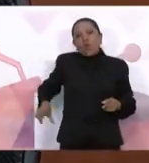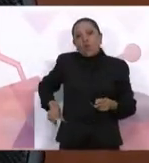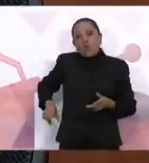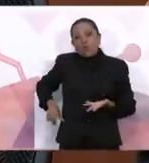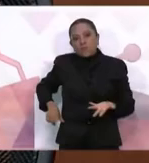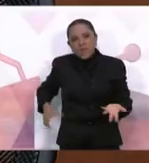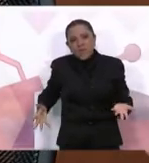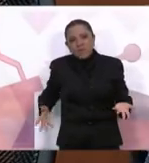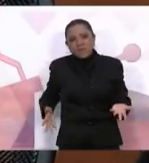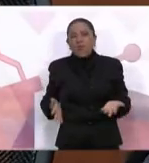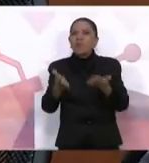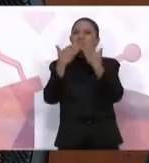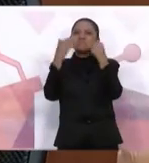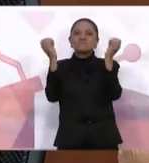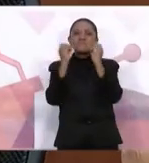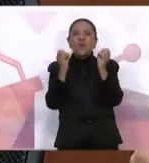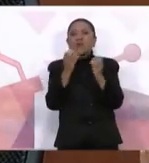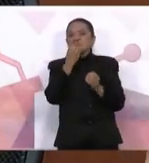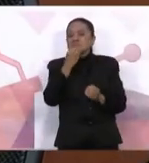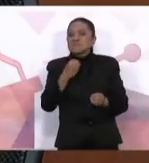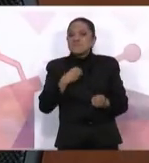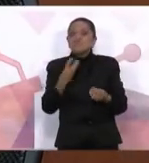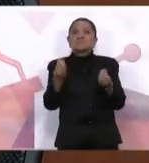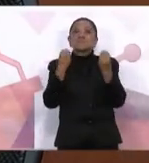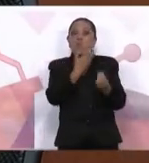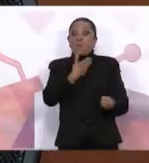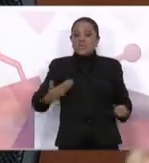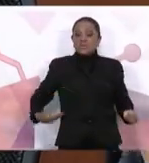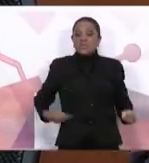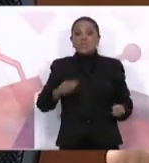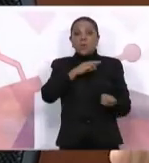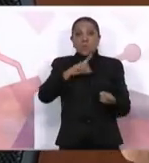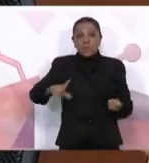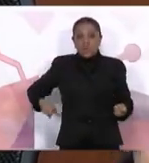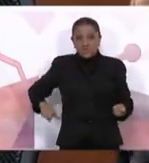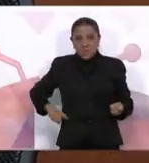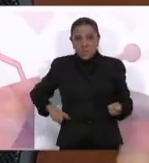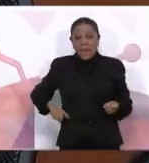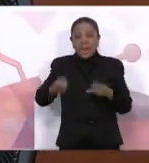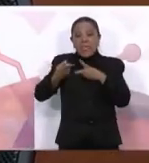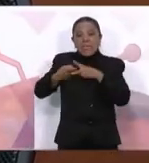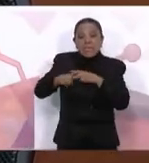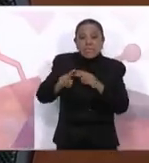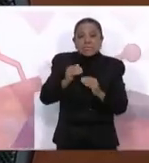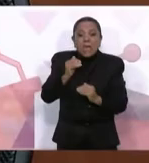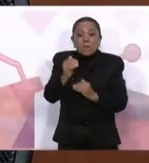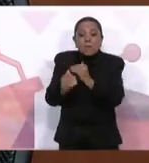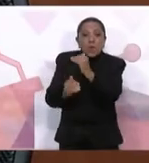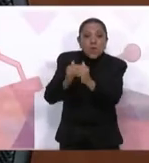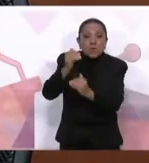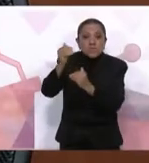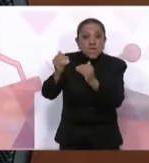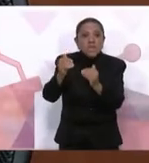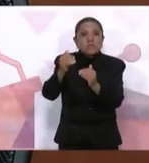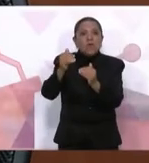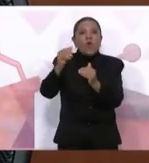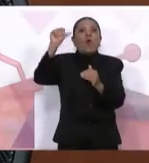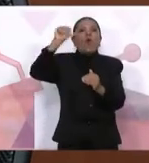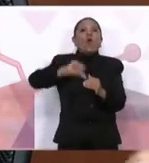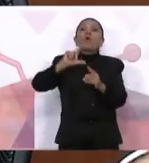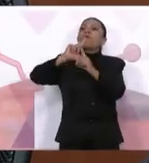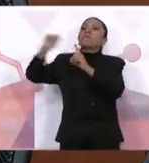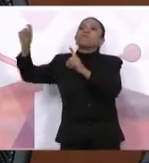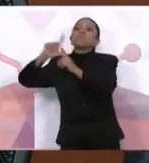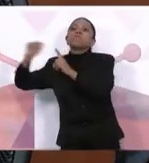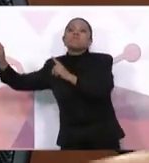lamentable que muchos presidentes municipales que son los inicios del proceso de organización hoy se fueron de cambios a diputados